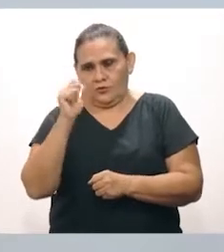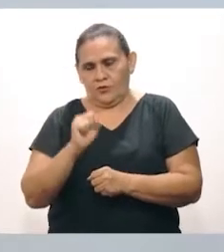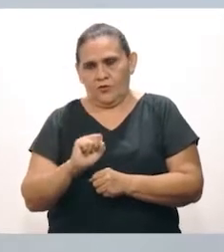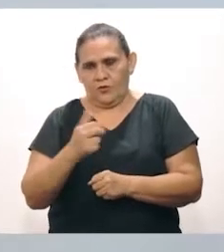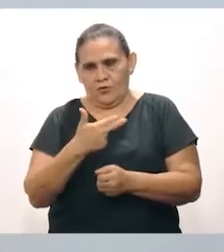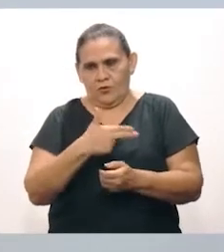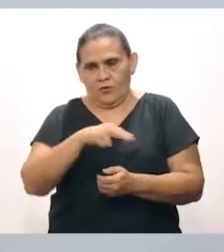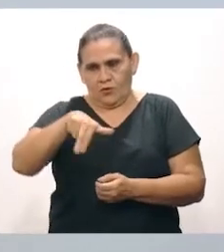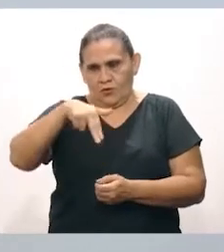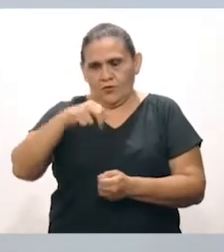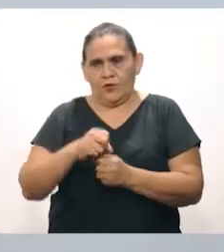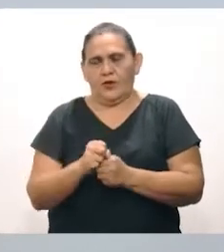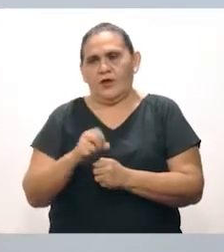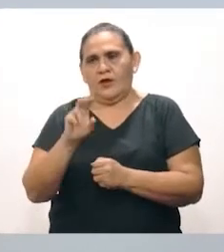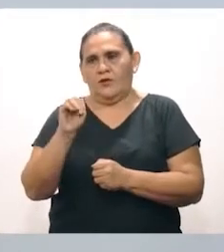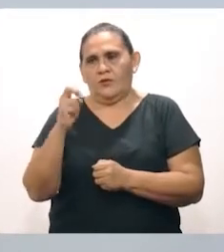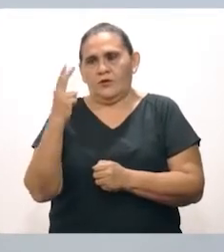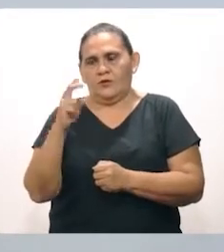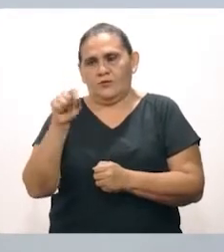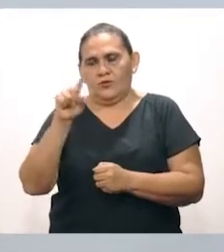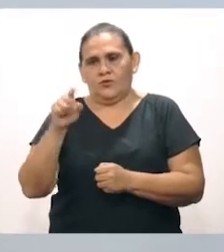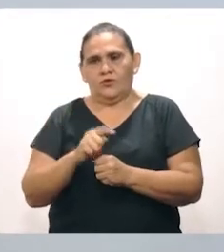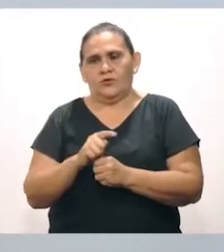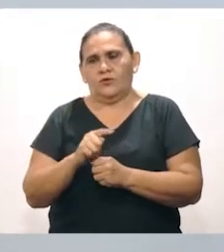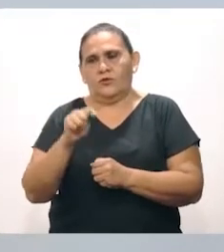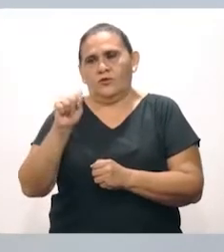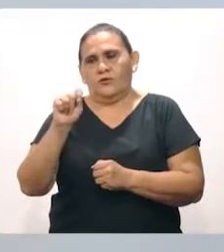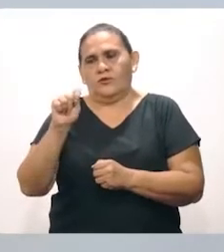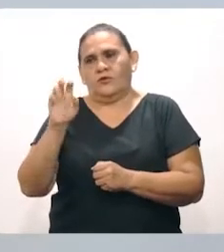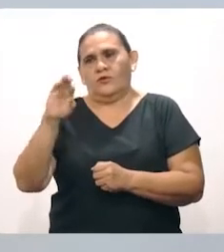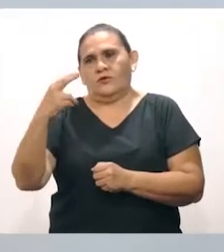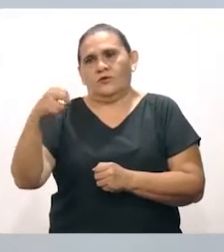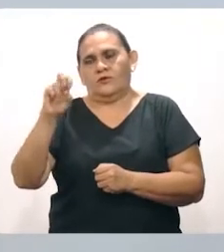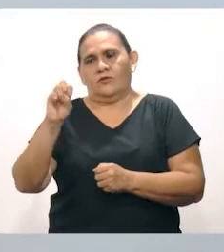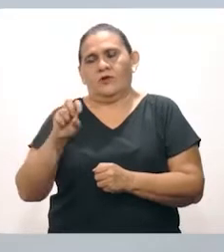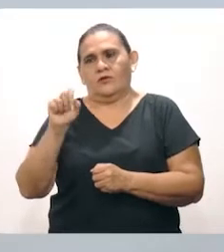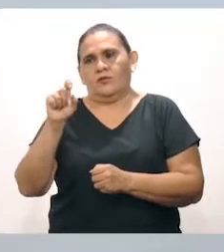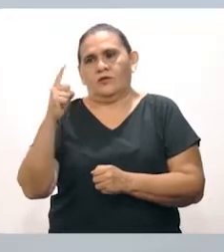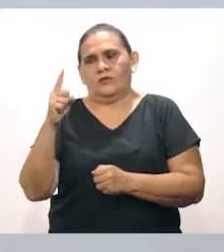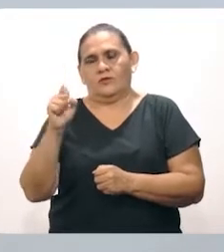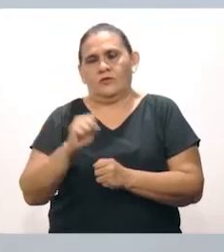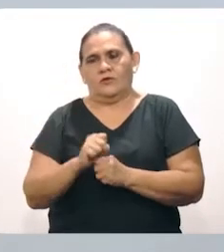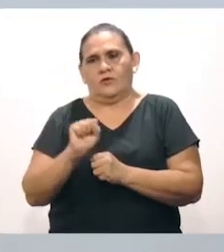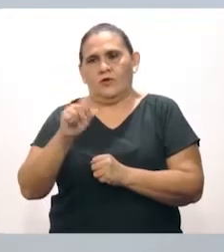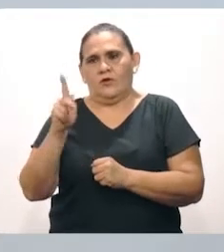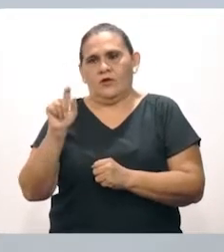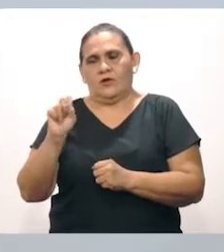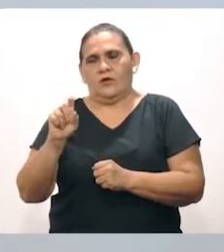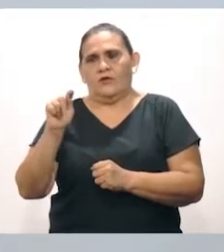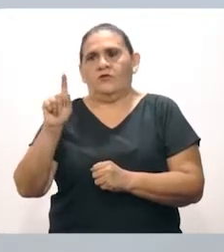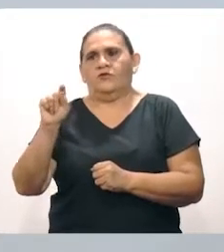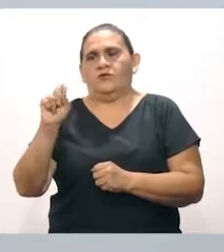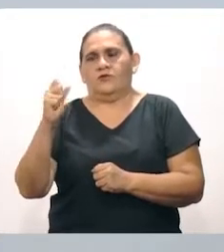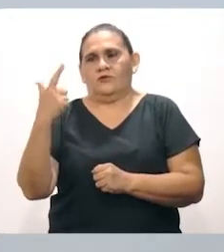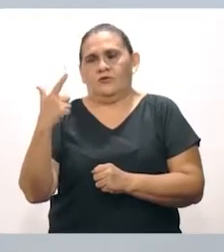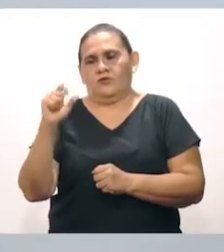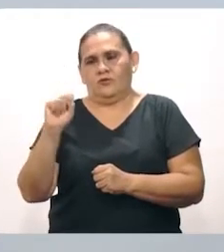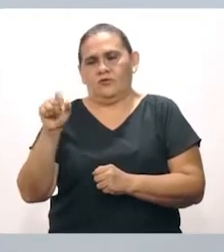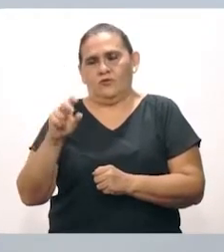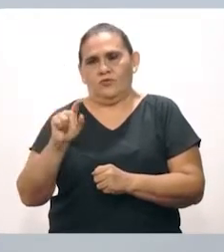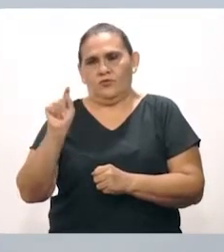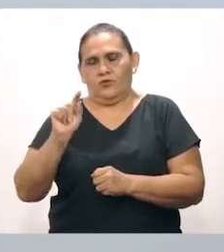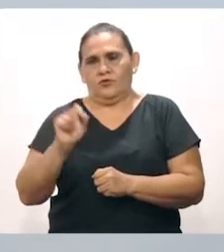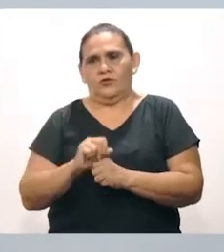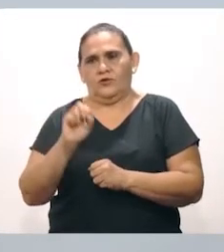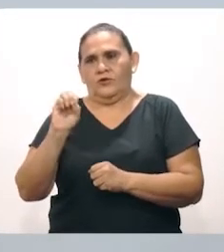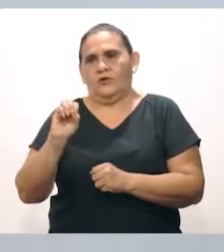Junucmá 92.3%, Chemash con un 24.3%, Acanqué 78.6%,